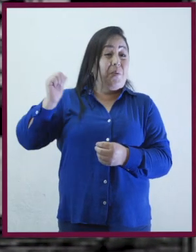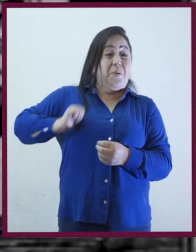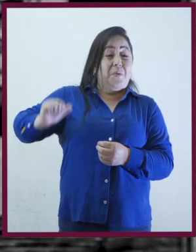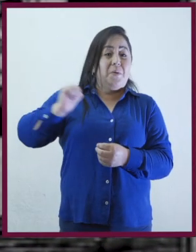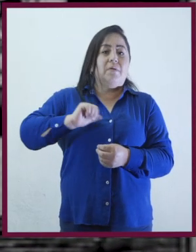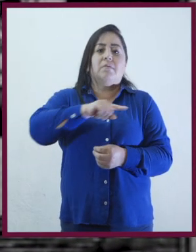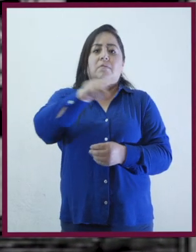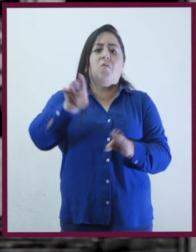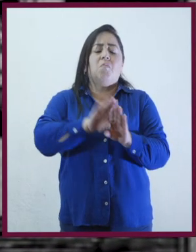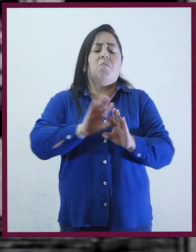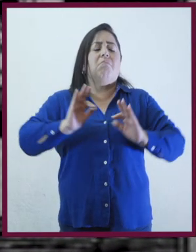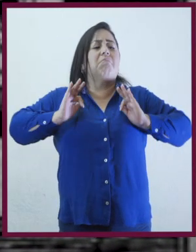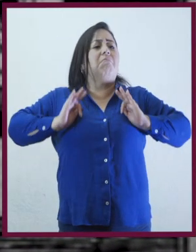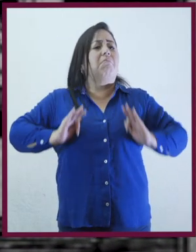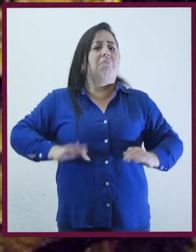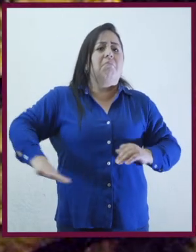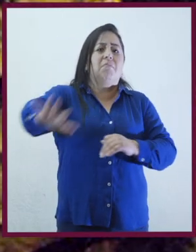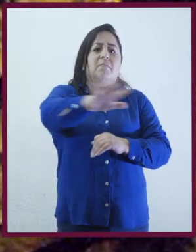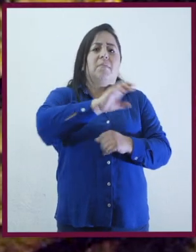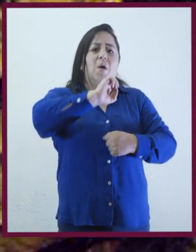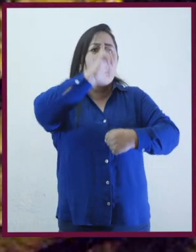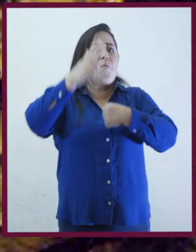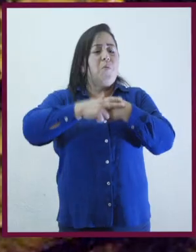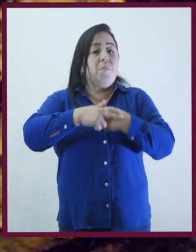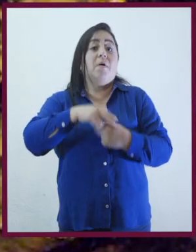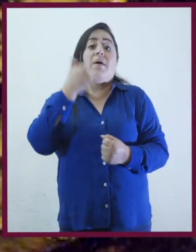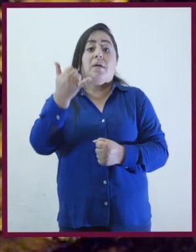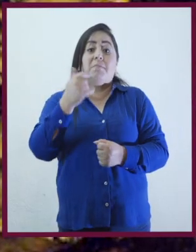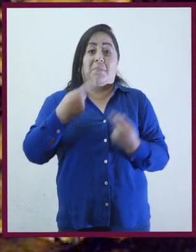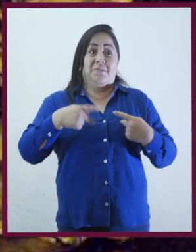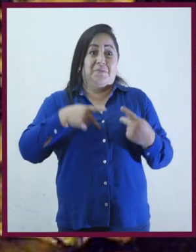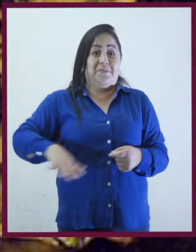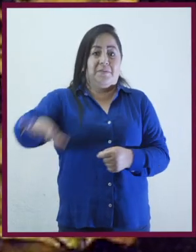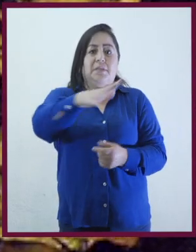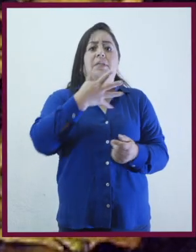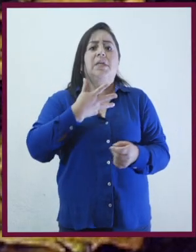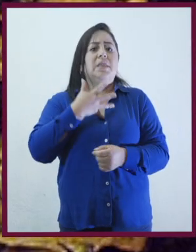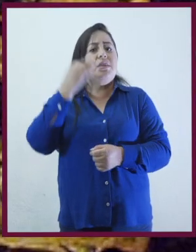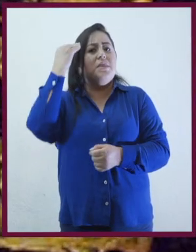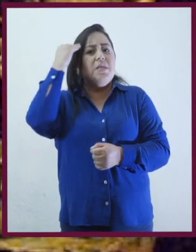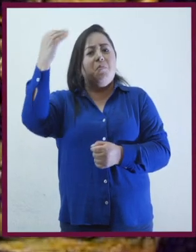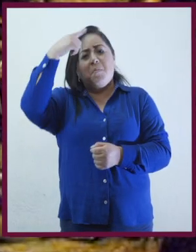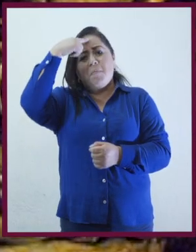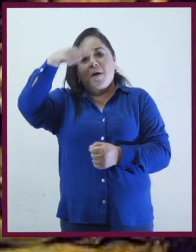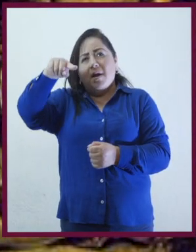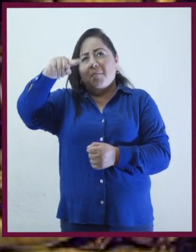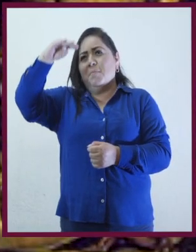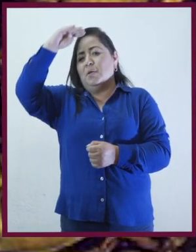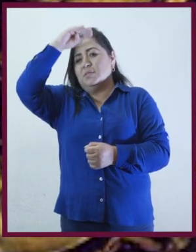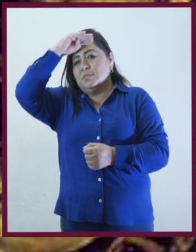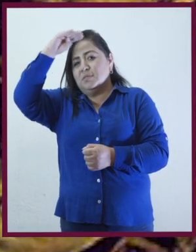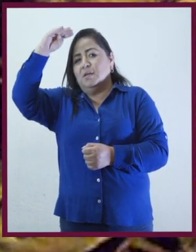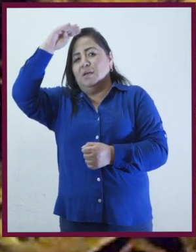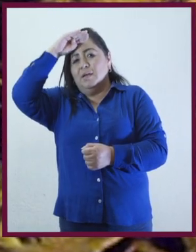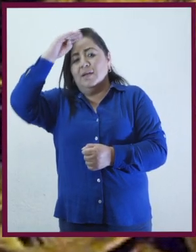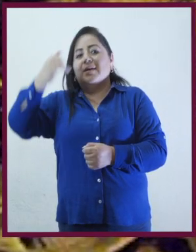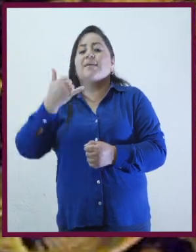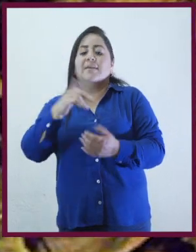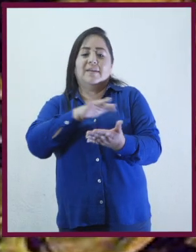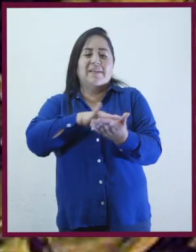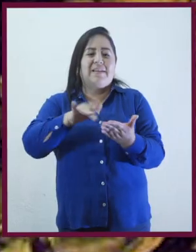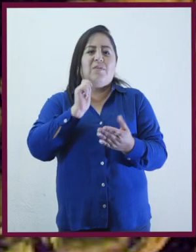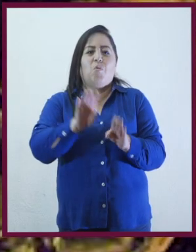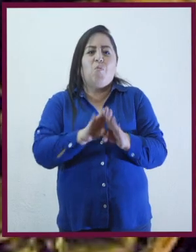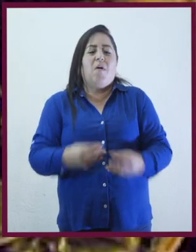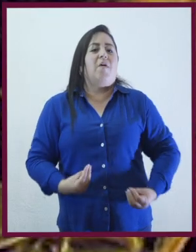pasaba tranquila en las pequeñas aldeas europeas y los aldeanos tenían tiempo de pensar, leer y reflexionar acerca de